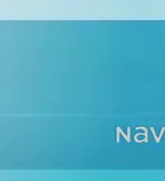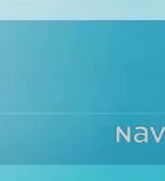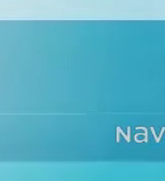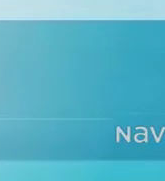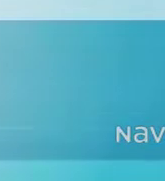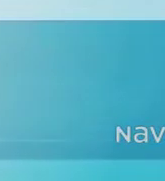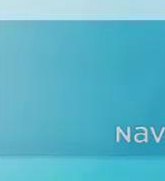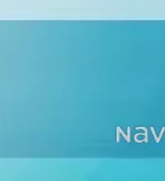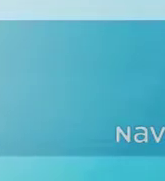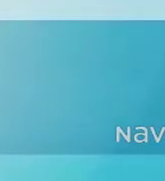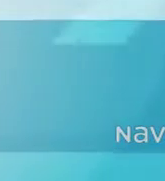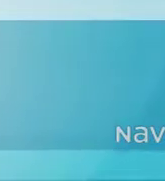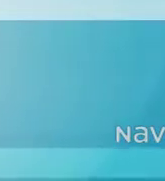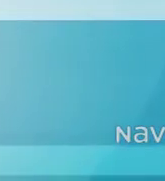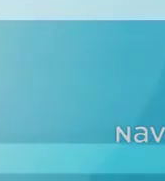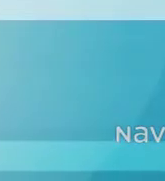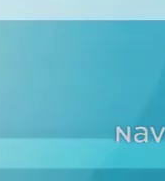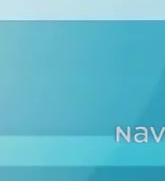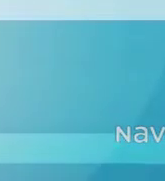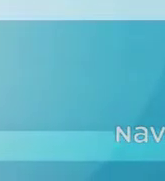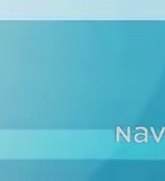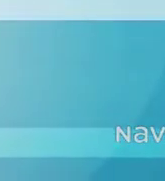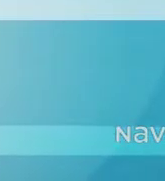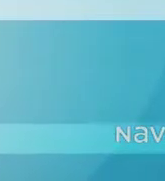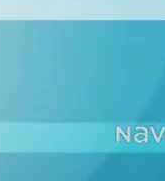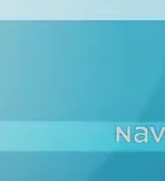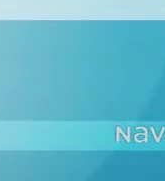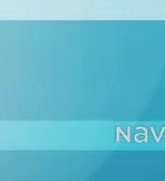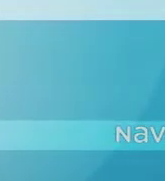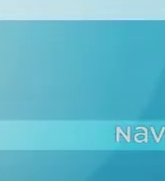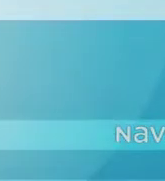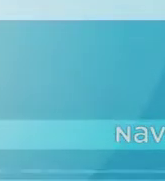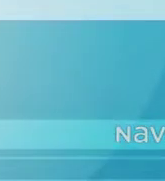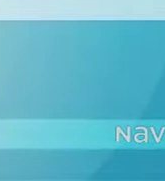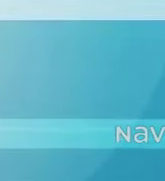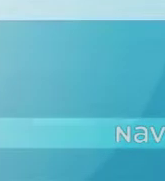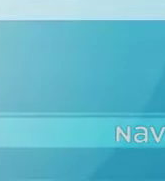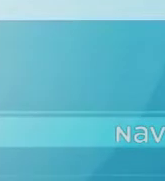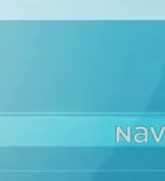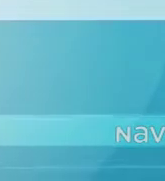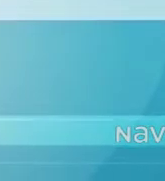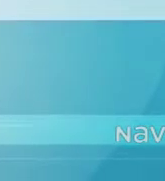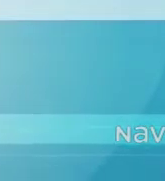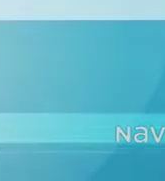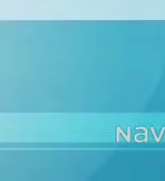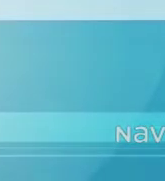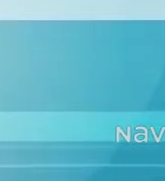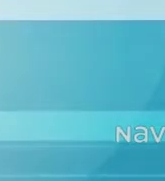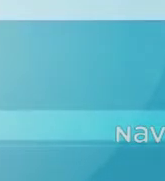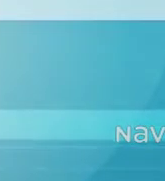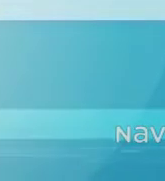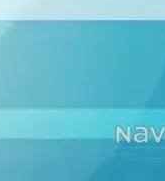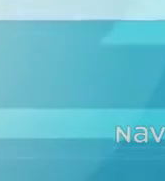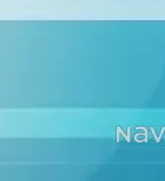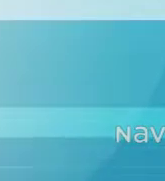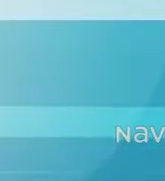El Club de Marketing de Navarra impartirá todos los martes 13, 20 y 27 de mayo por la tarde un seminario sobre marketing para pymes y